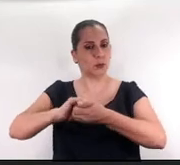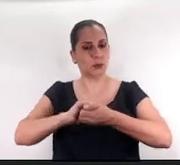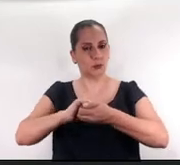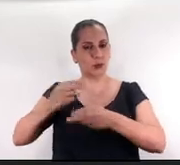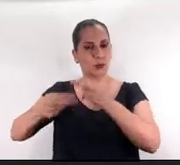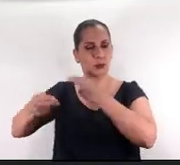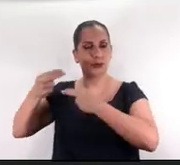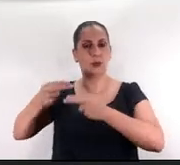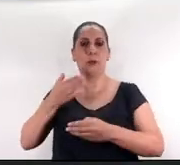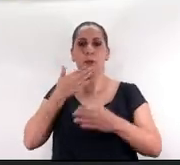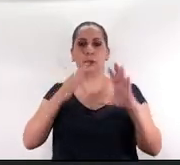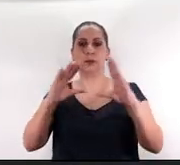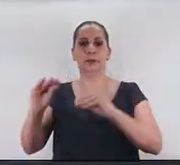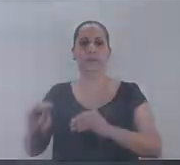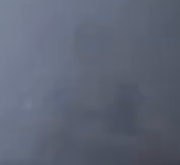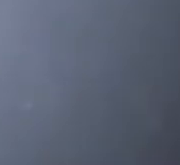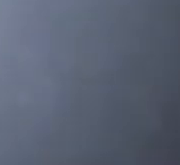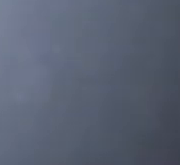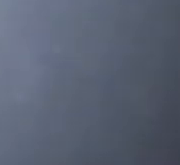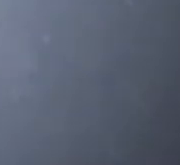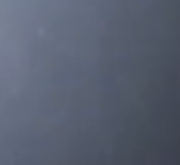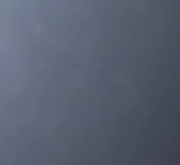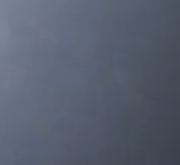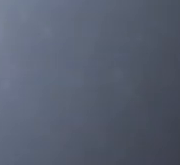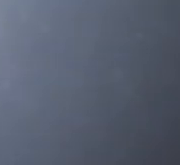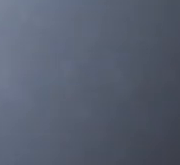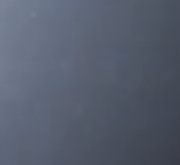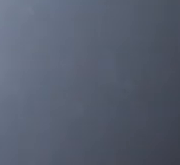historia. Buenas noches.